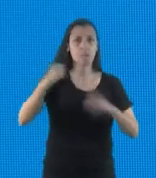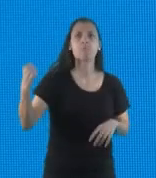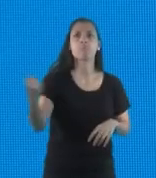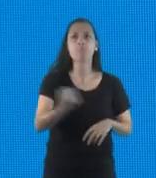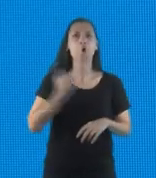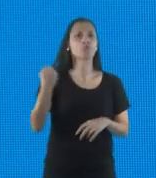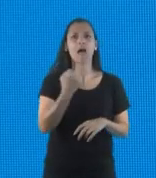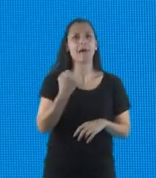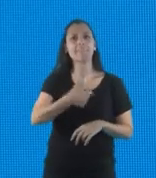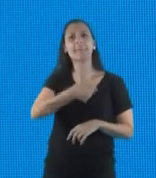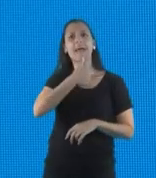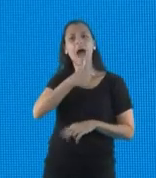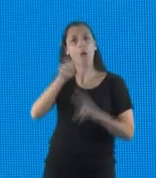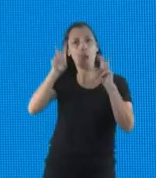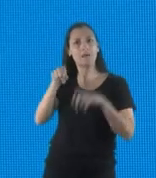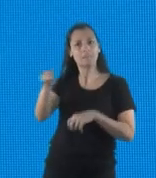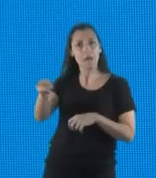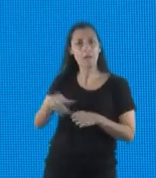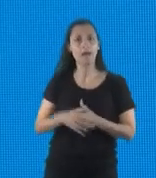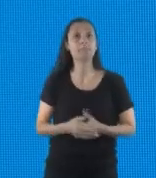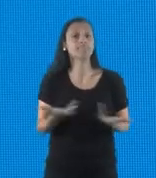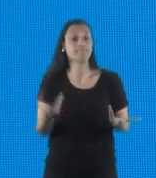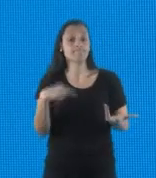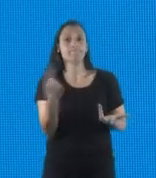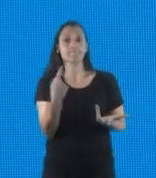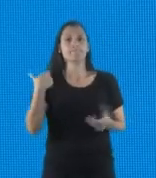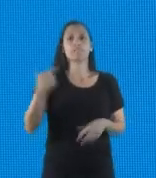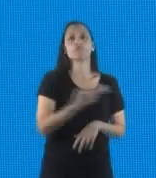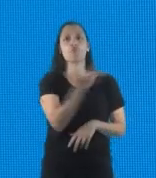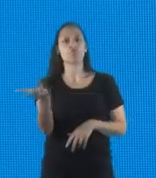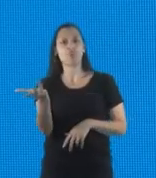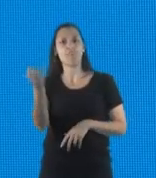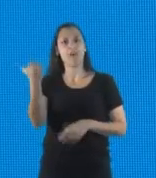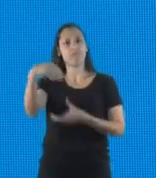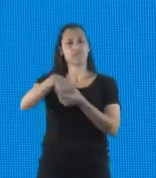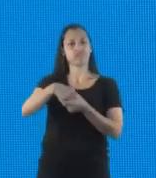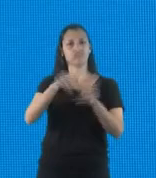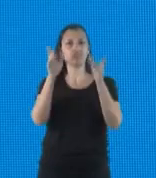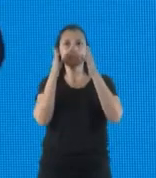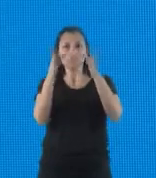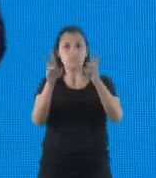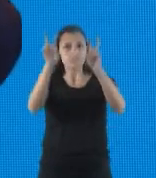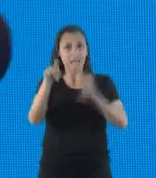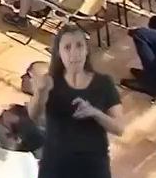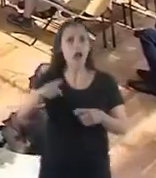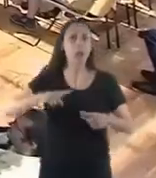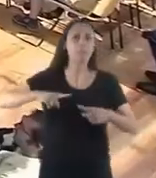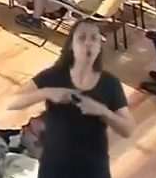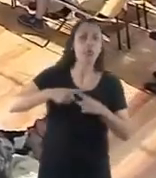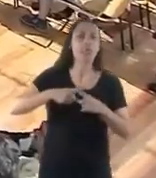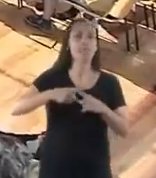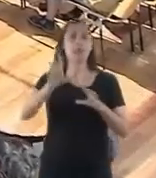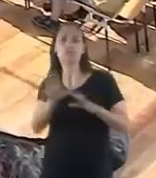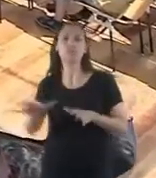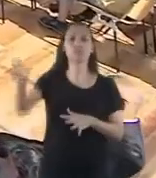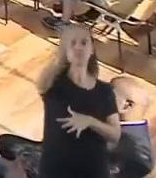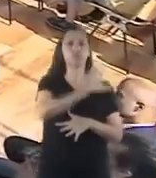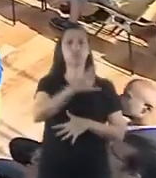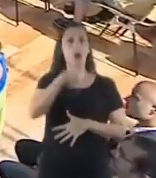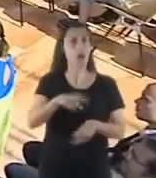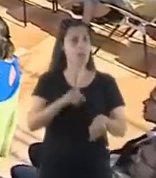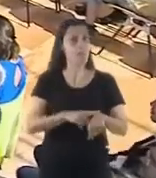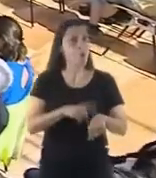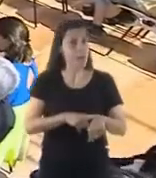que tiene nuestra civilización y nuestra política o geopolítica en este momento, que